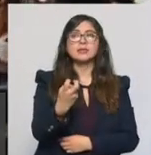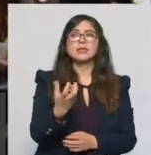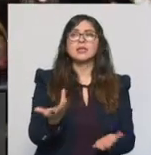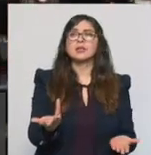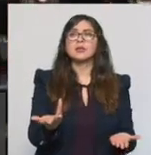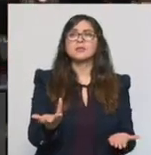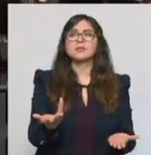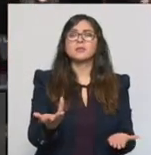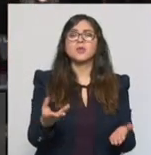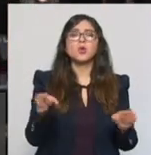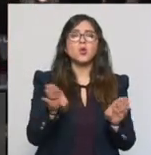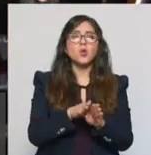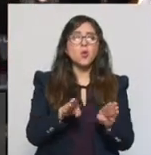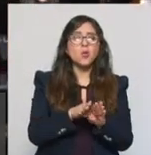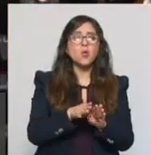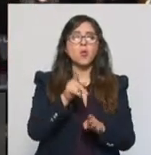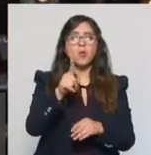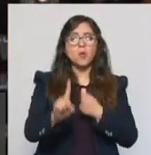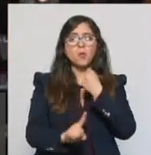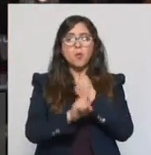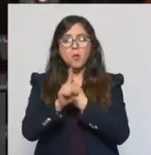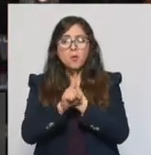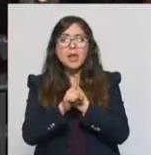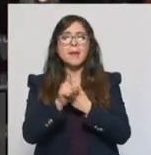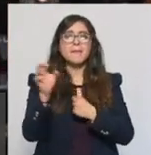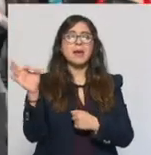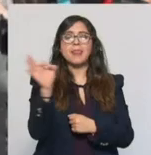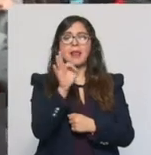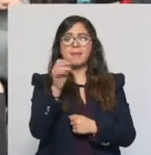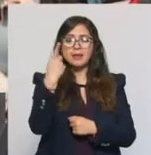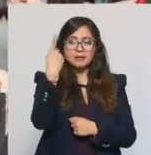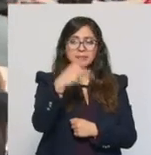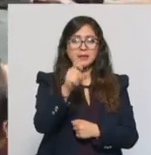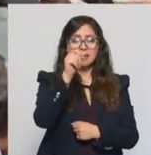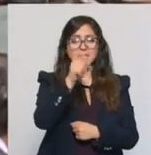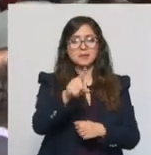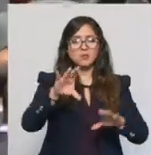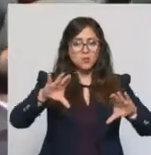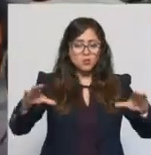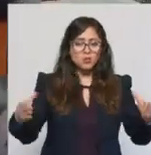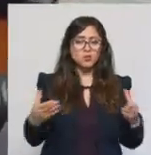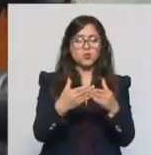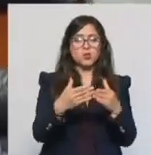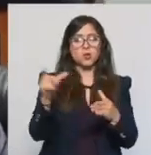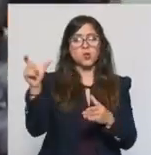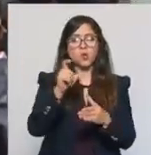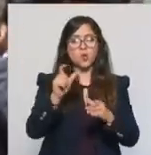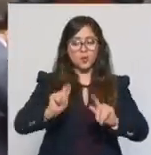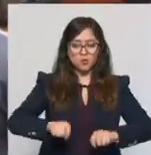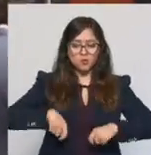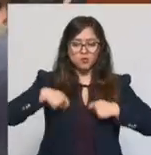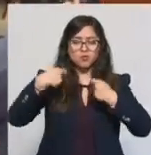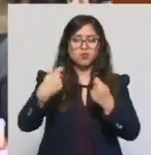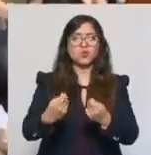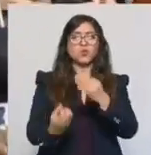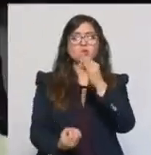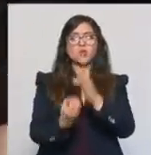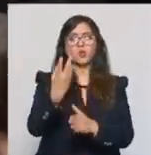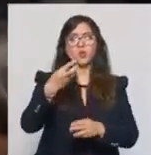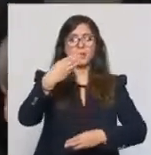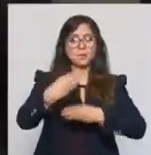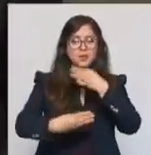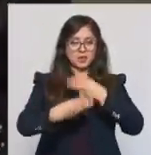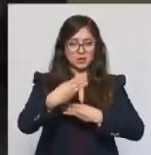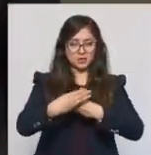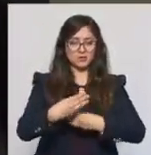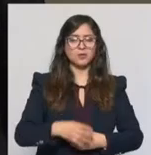usted? Inconveniente, el único punto negro que veo yo en la designación de un ministro. Y